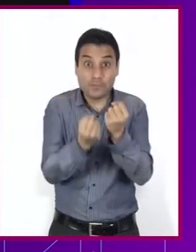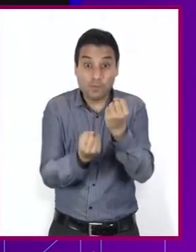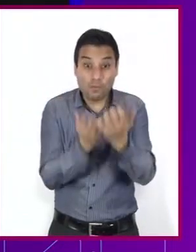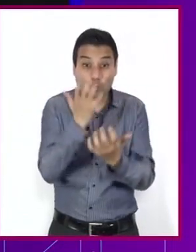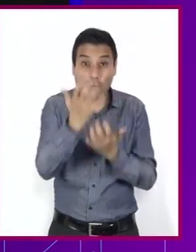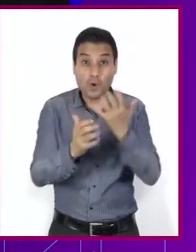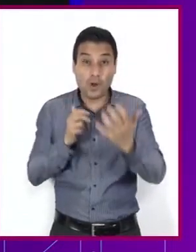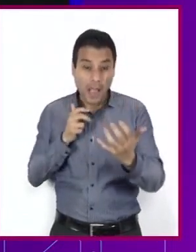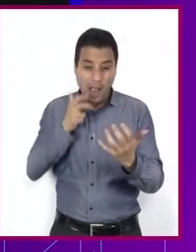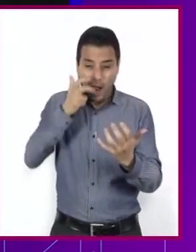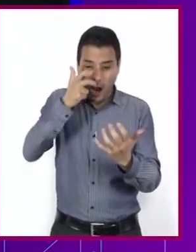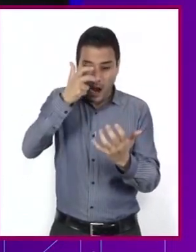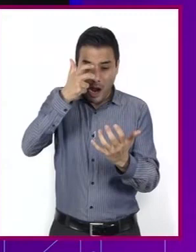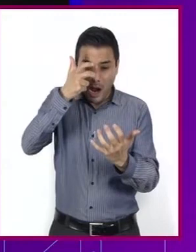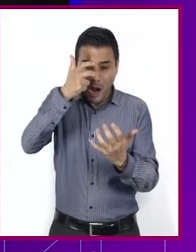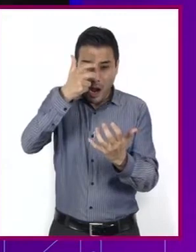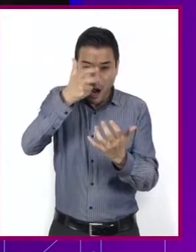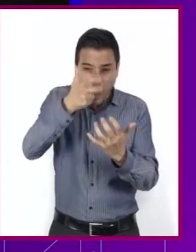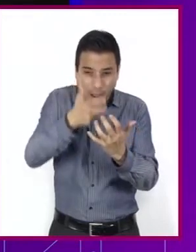él.